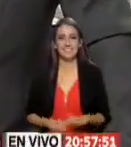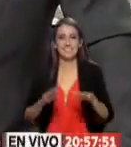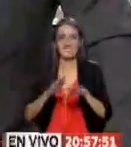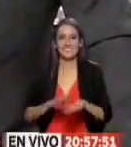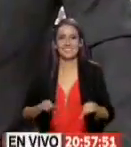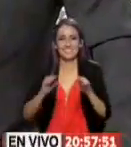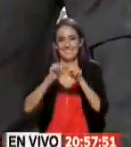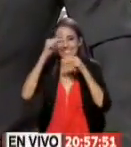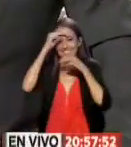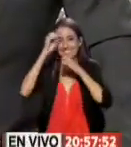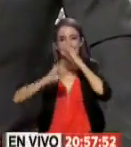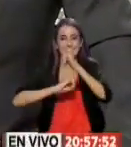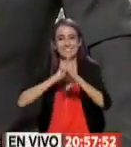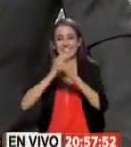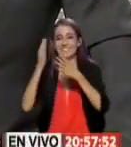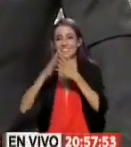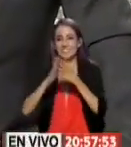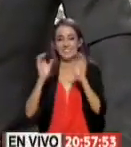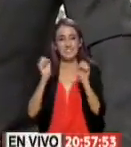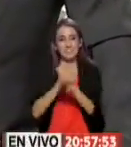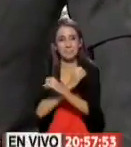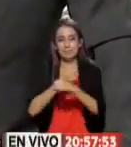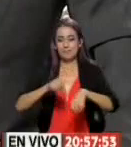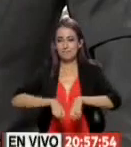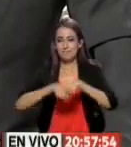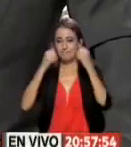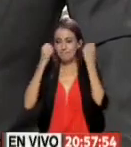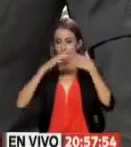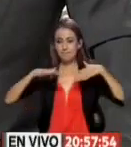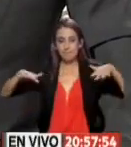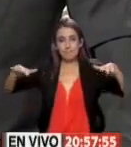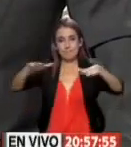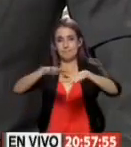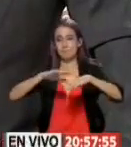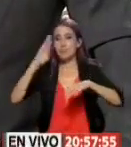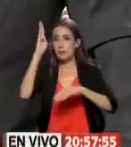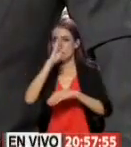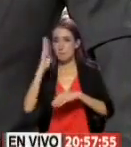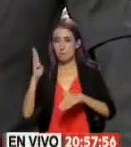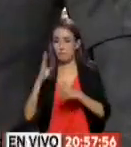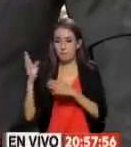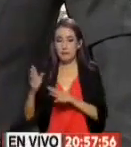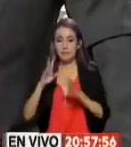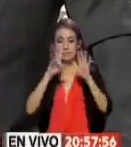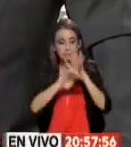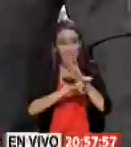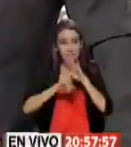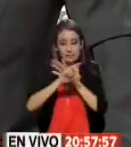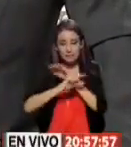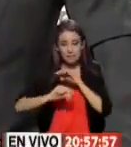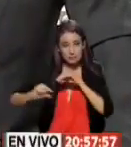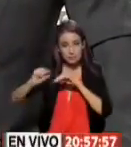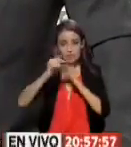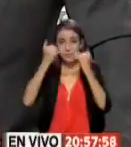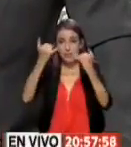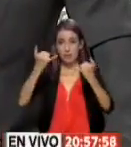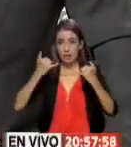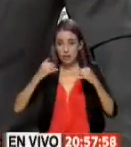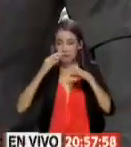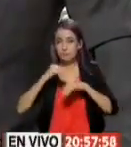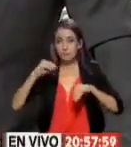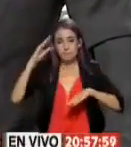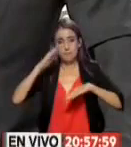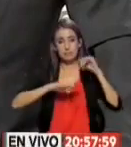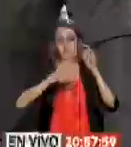Noticias internacionales, desastre ecológico en Brasil. Una represa que contenía residuos minerales cedió, dejando hasta el momento más de